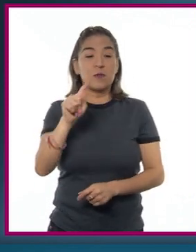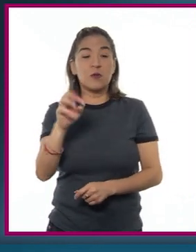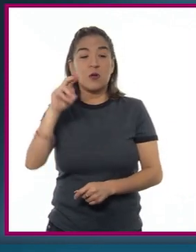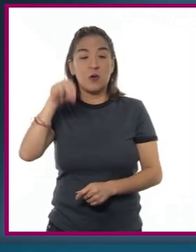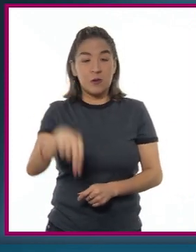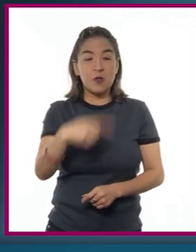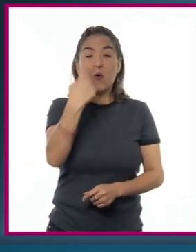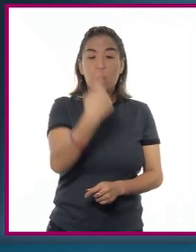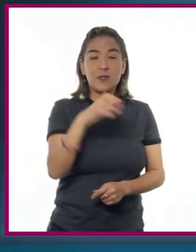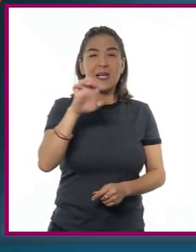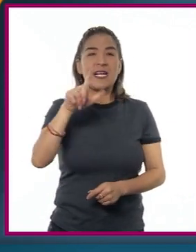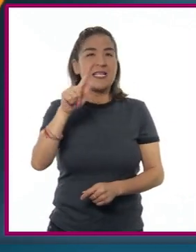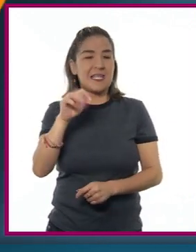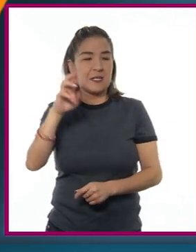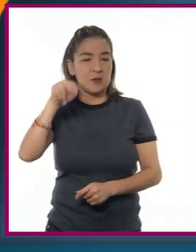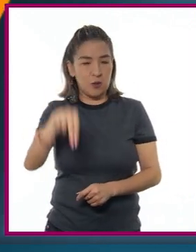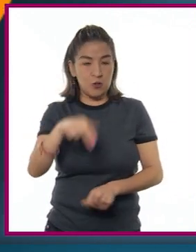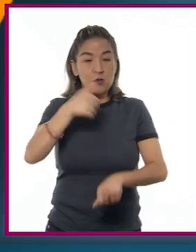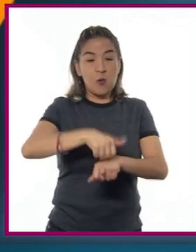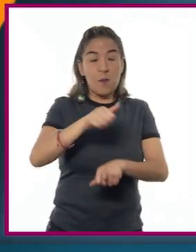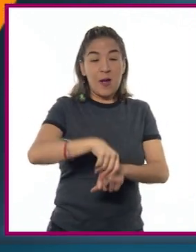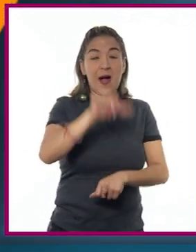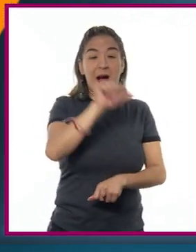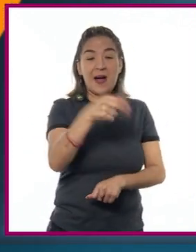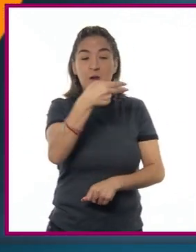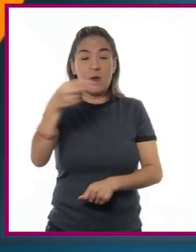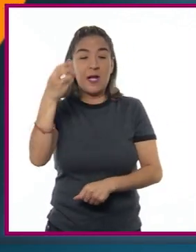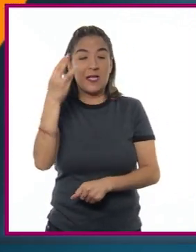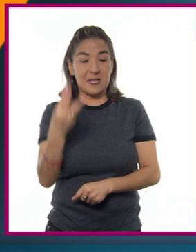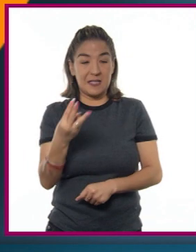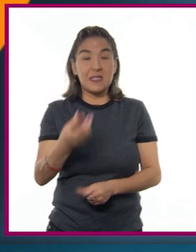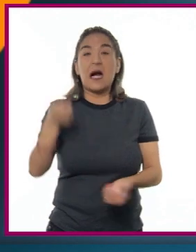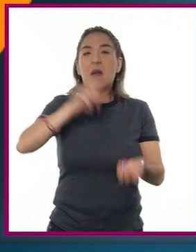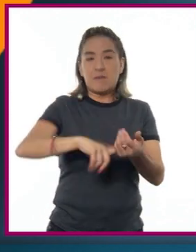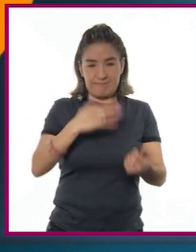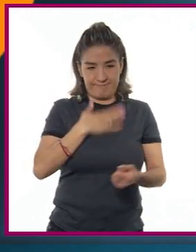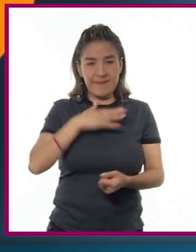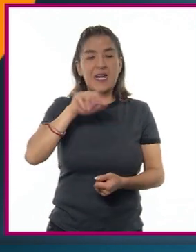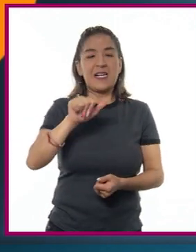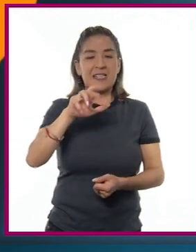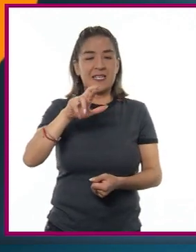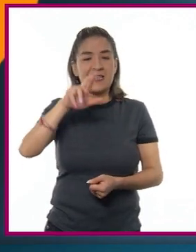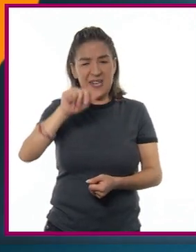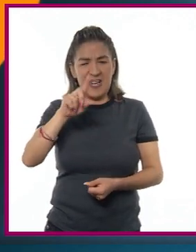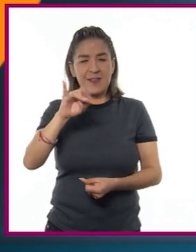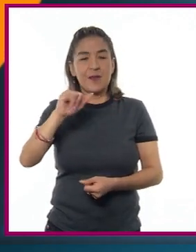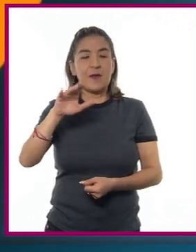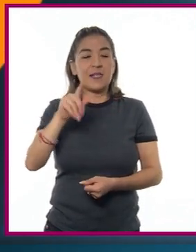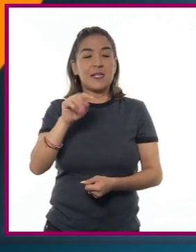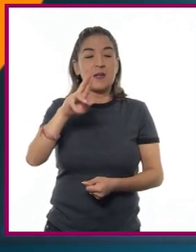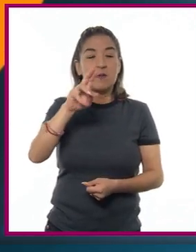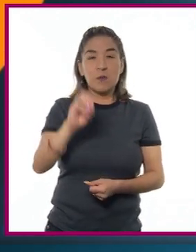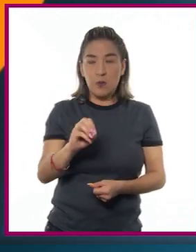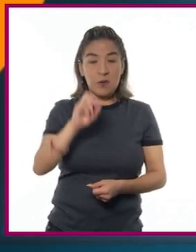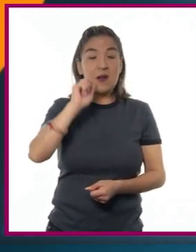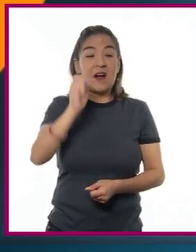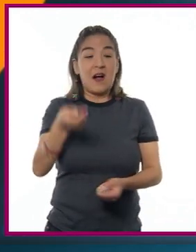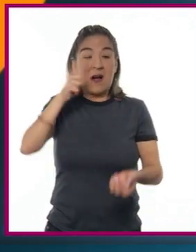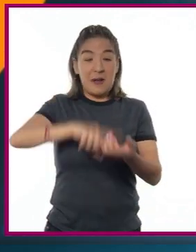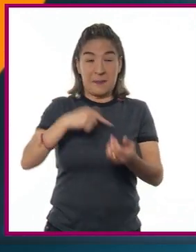Mi número de masa es A igual a 3. Soy muy radiactivo. Mi abundancia en la Tierra es de